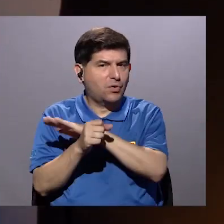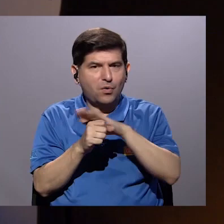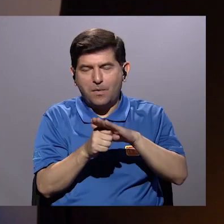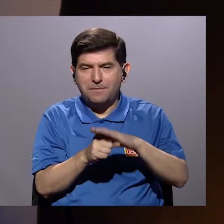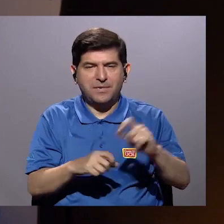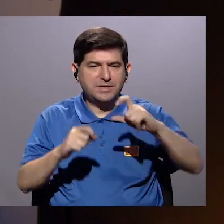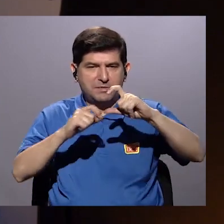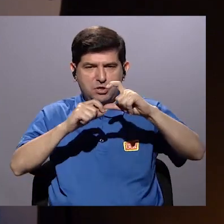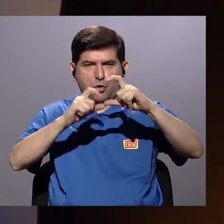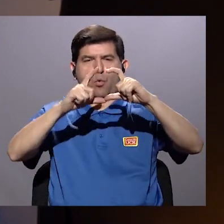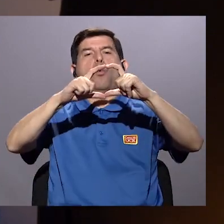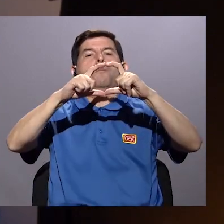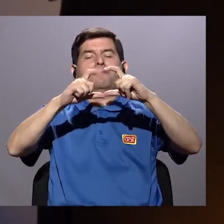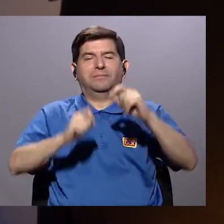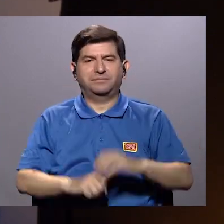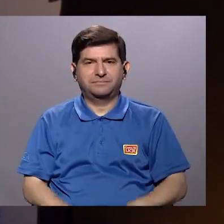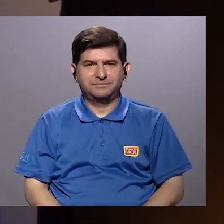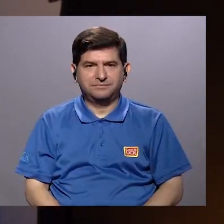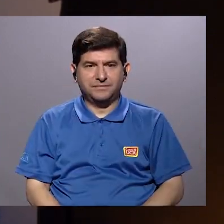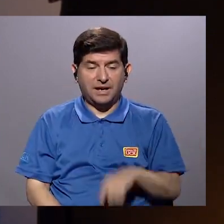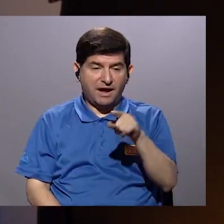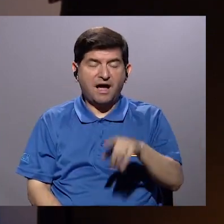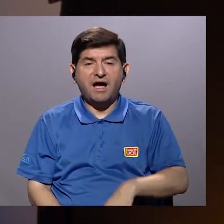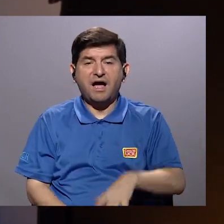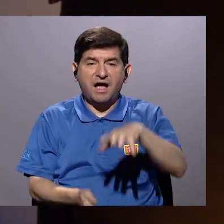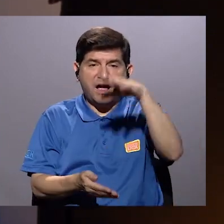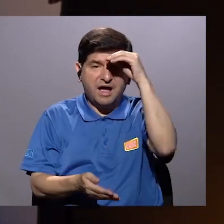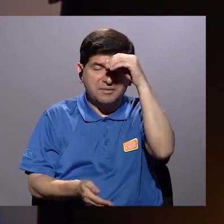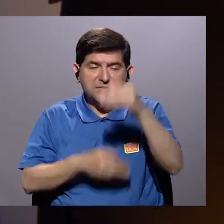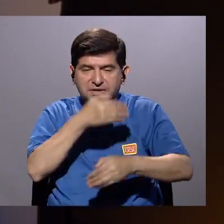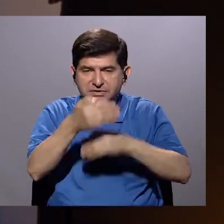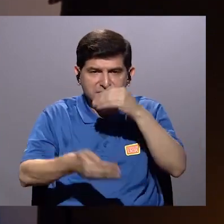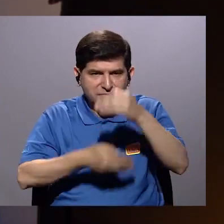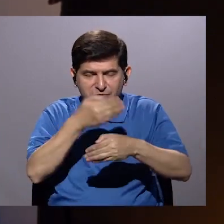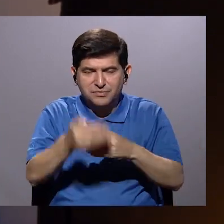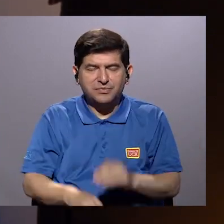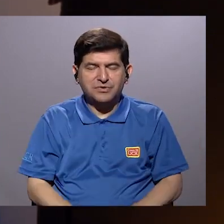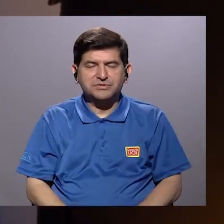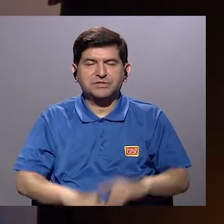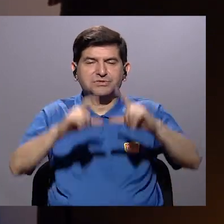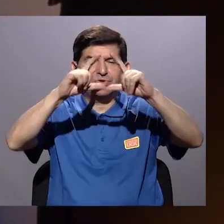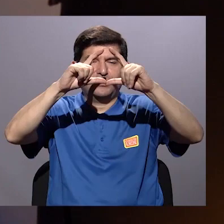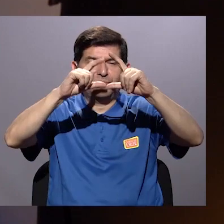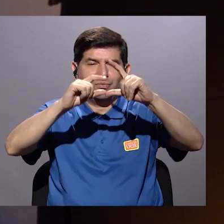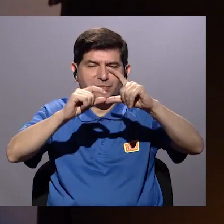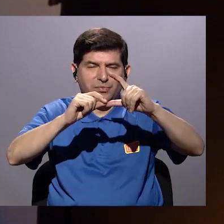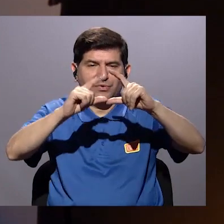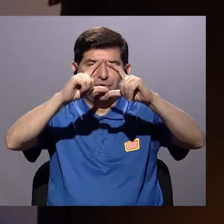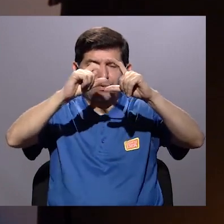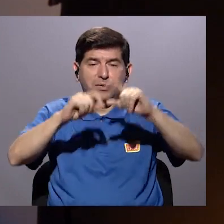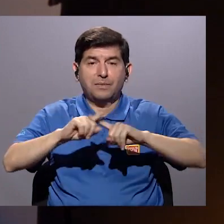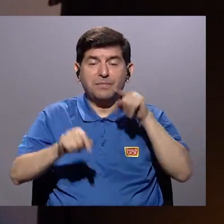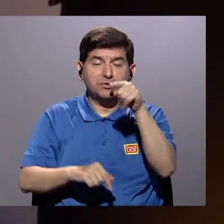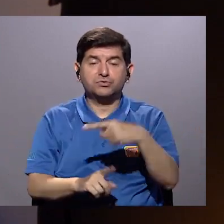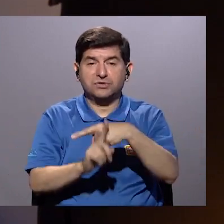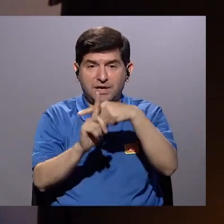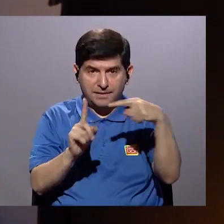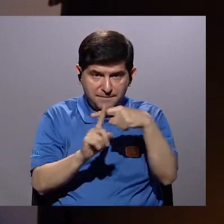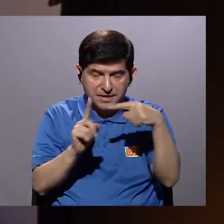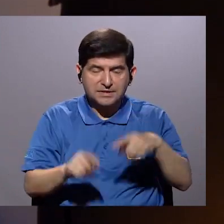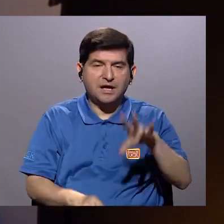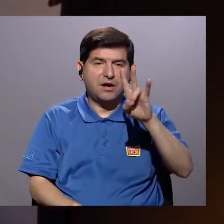batería. Entonces la batería, digamos, que aprende a cargarse y se descarga, ¿verdad? Pero si usted la carga a la mitad o la carga